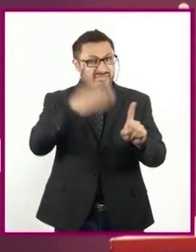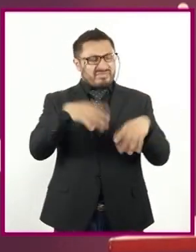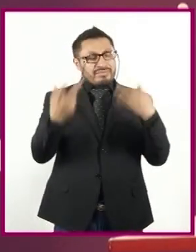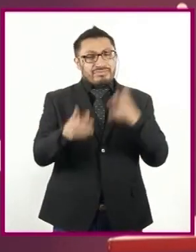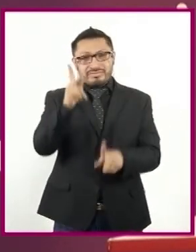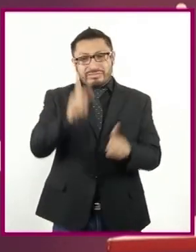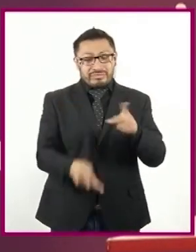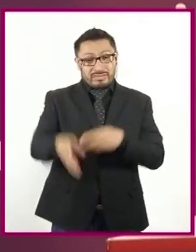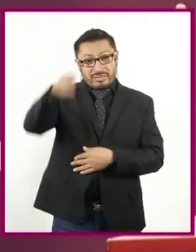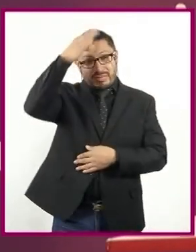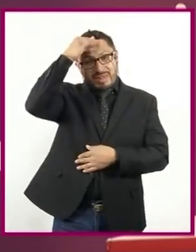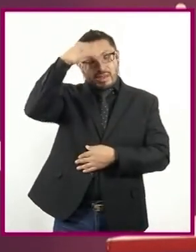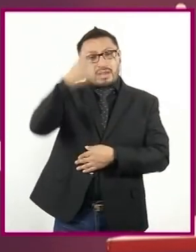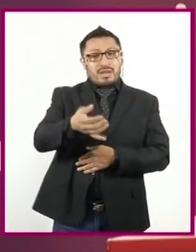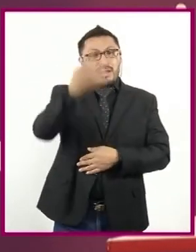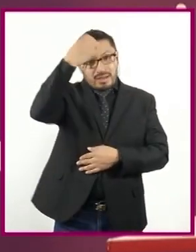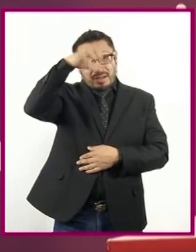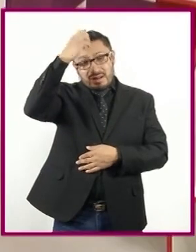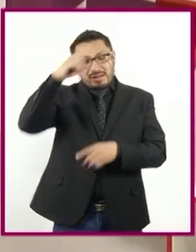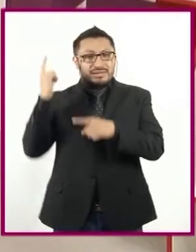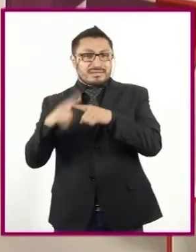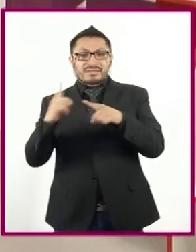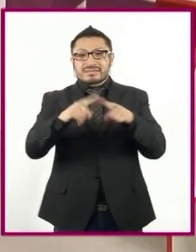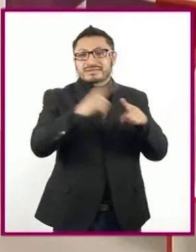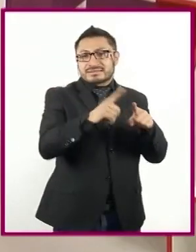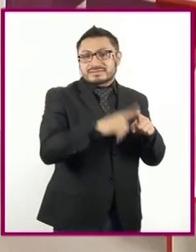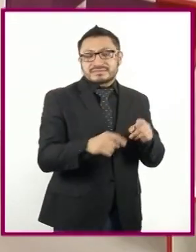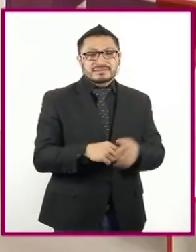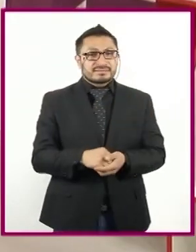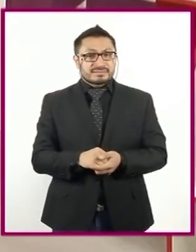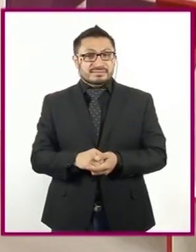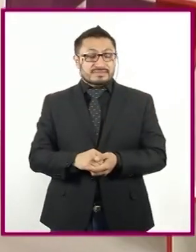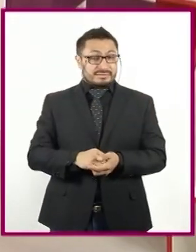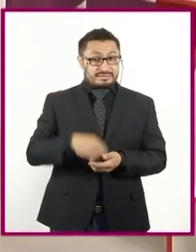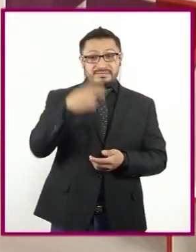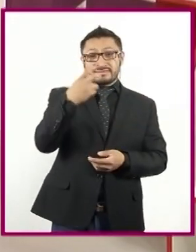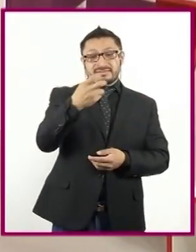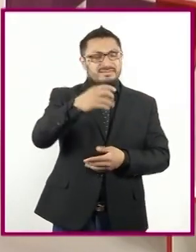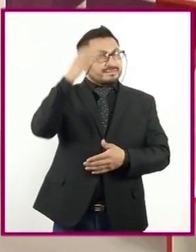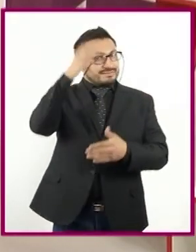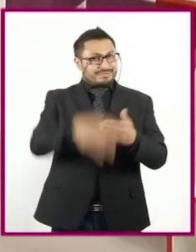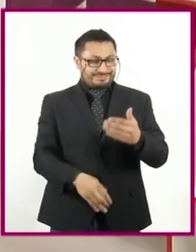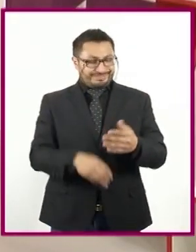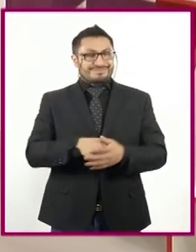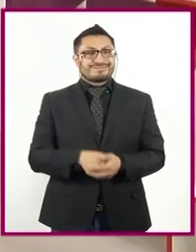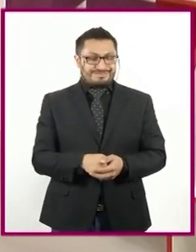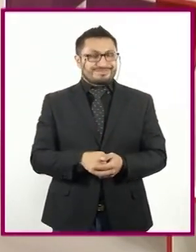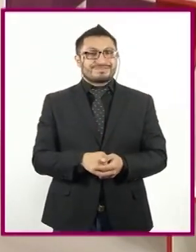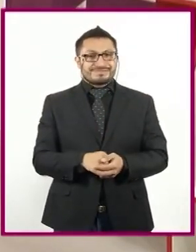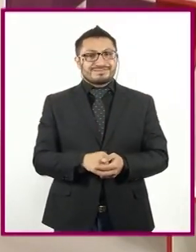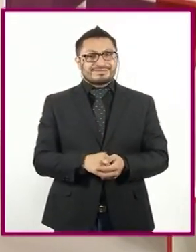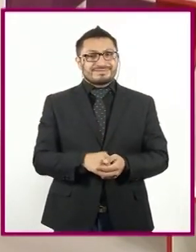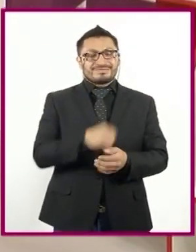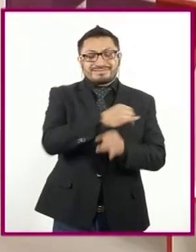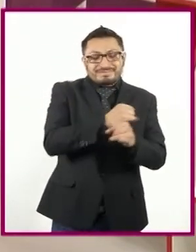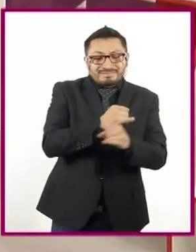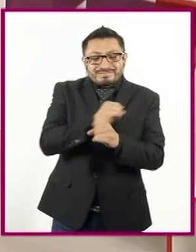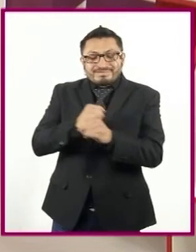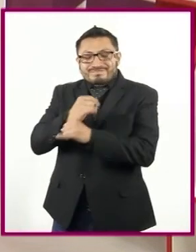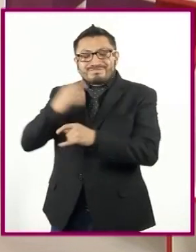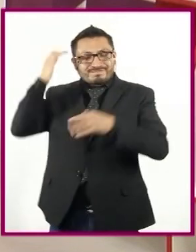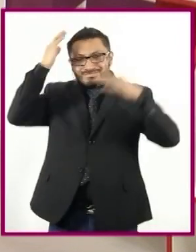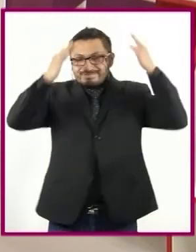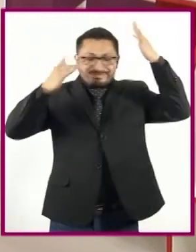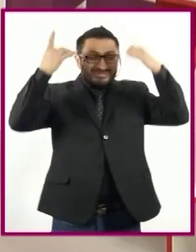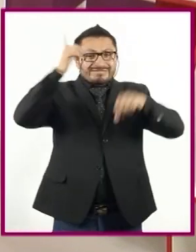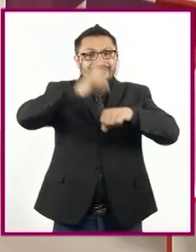dialogar aprendizajes y experiencias diversas. Con esto terminamos nuestra investigación creativa